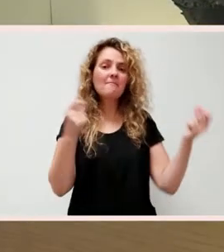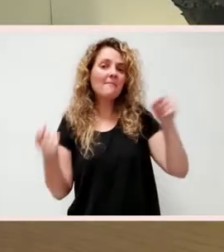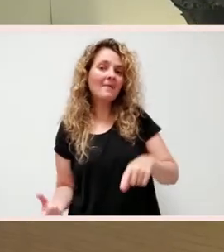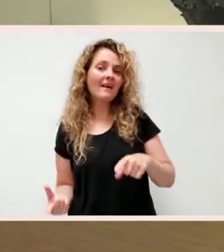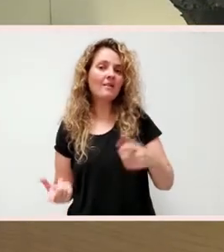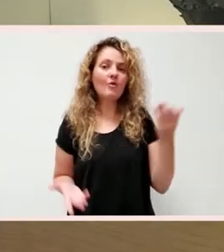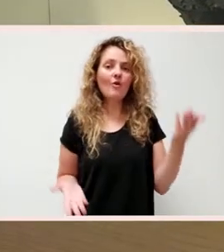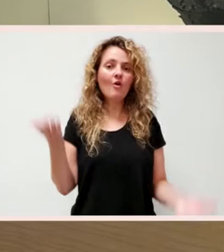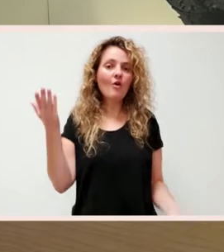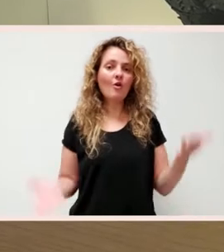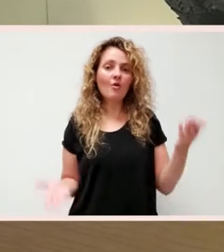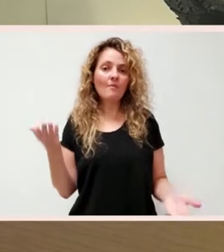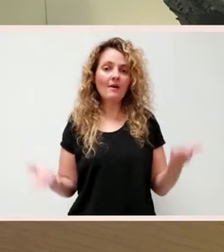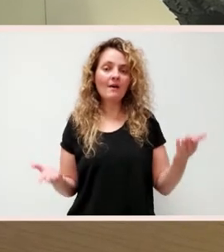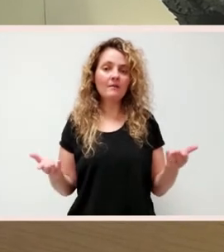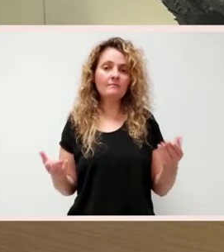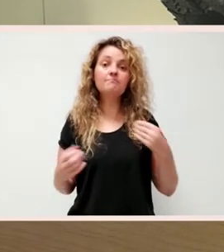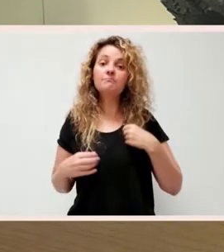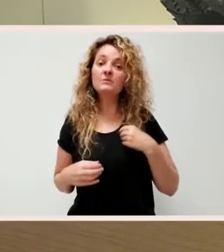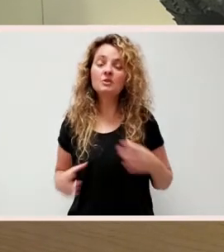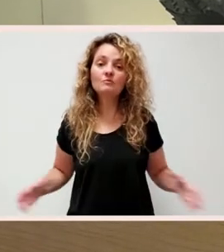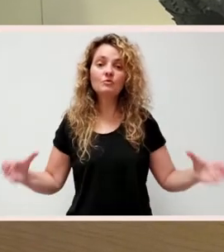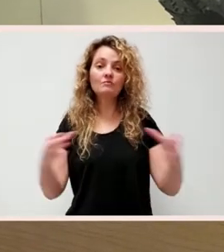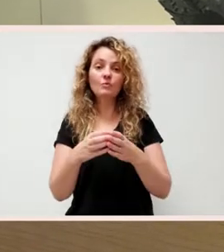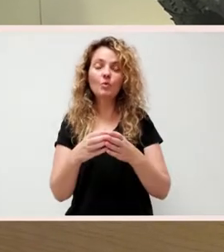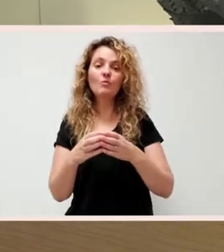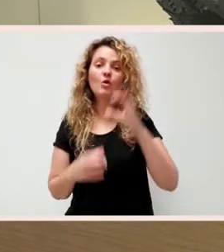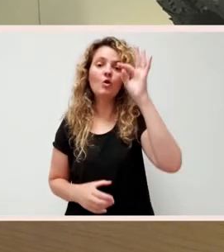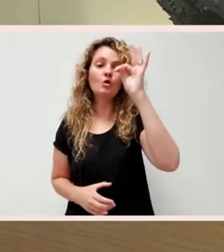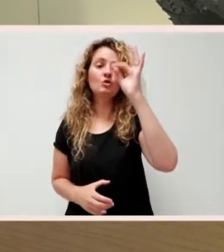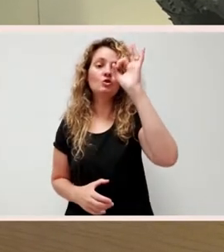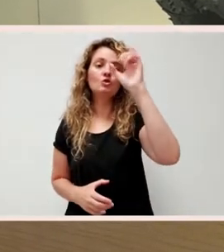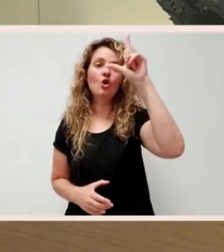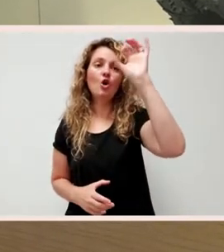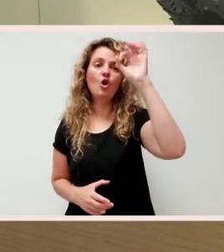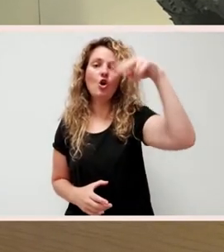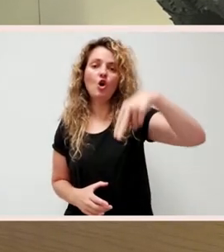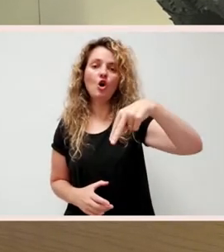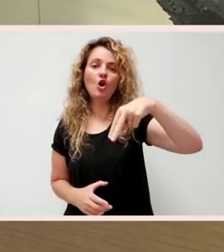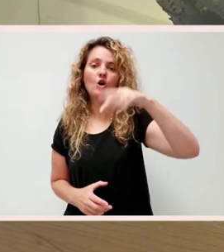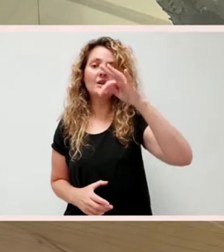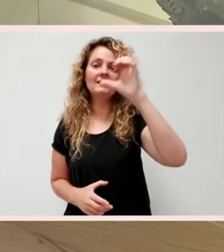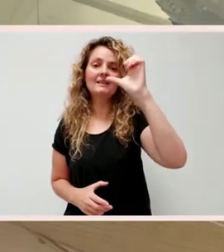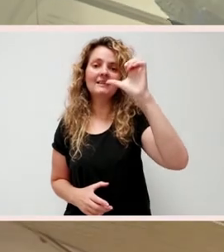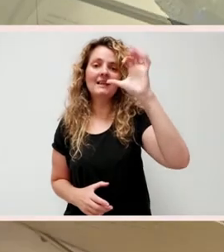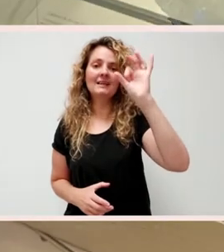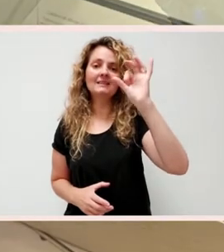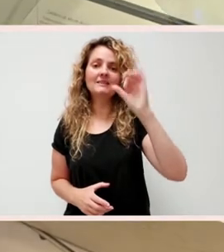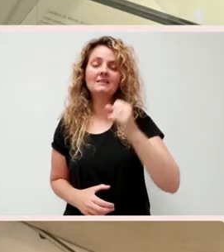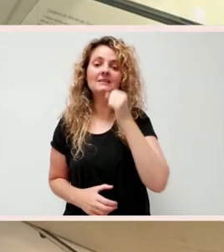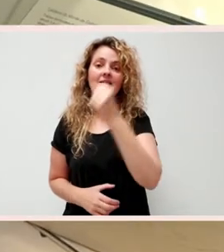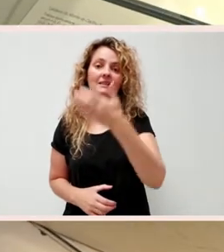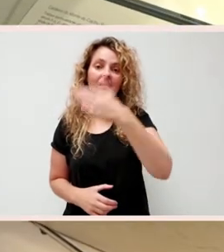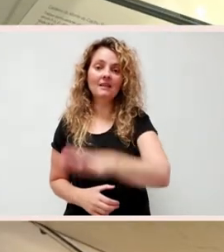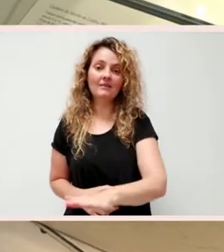objetos semellantes dentro dese tipo de bronces sacrificiais. Para o caso do noroeste peninsular vamos